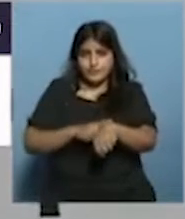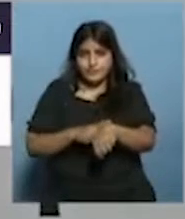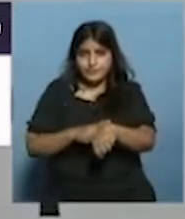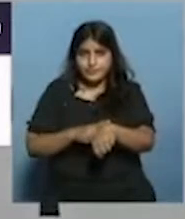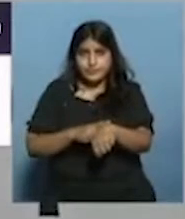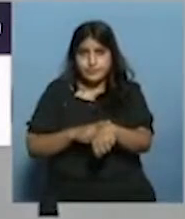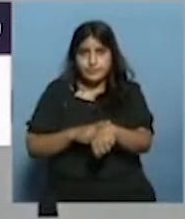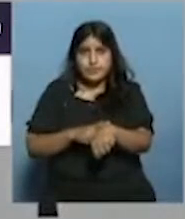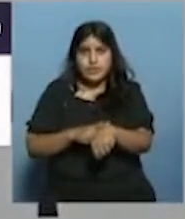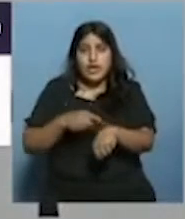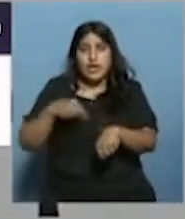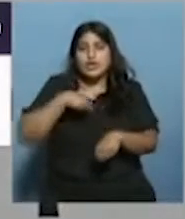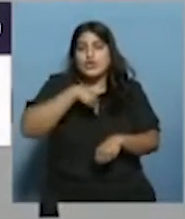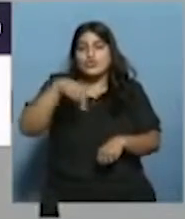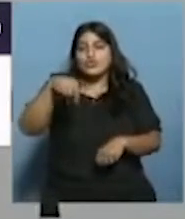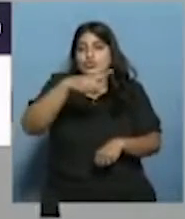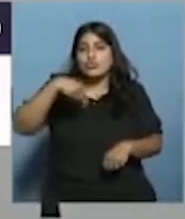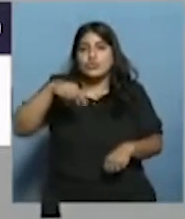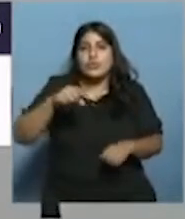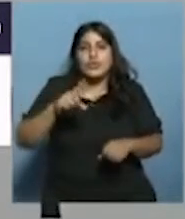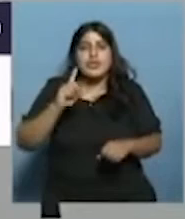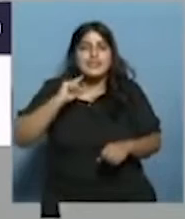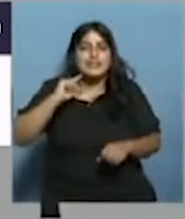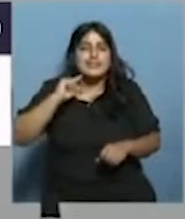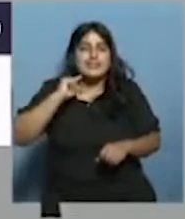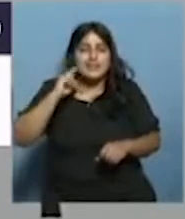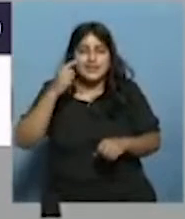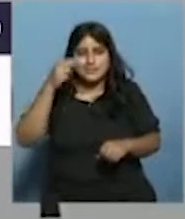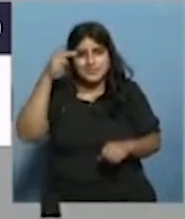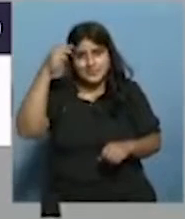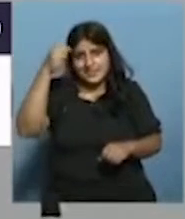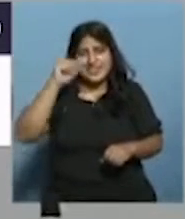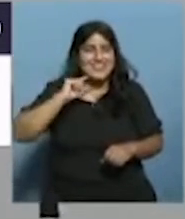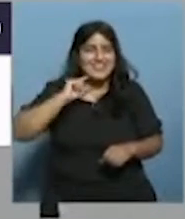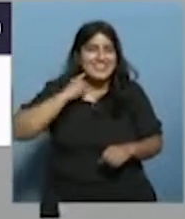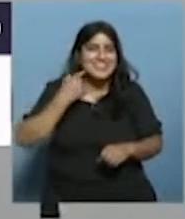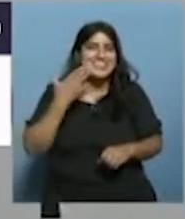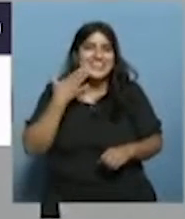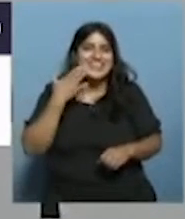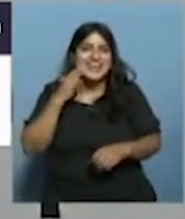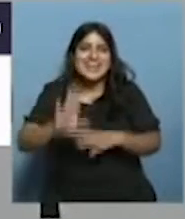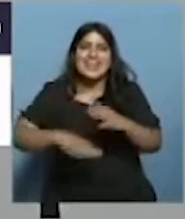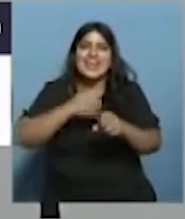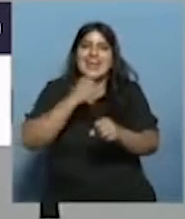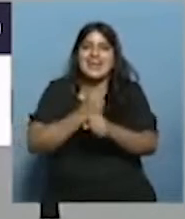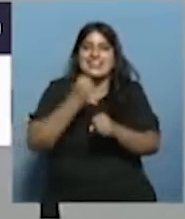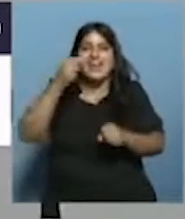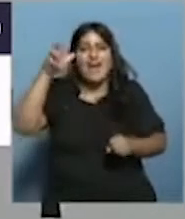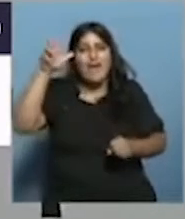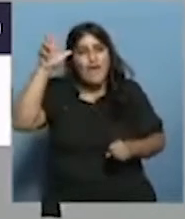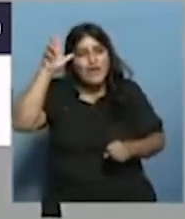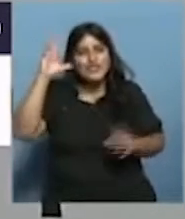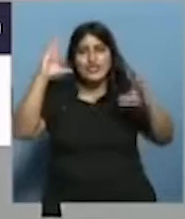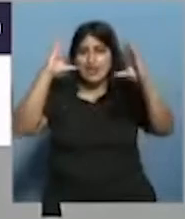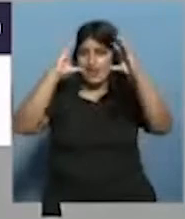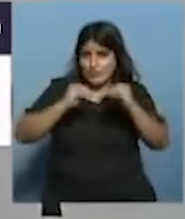bueno, nosotros teníamos de 13 a 20, realizamos un corte desde las 20 hasta las 22 y comenzaba el